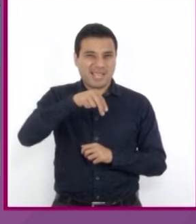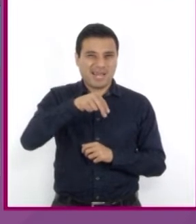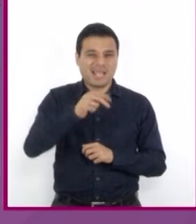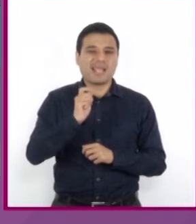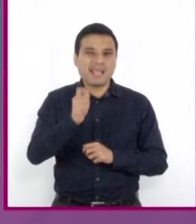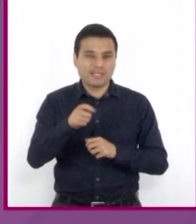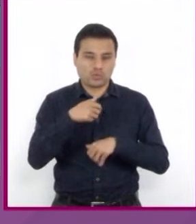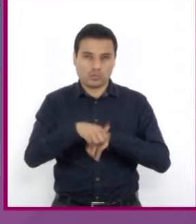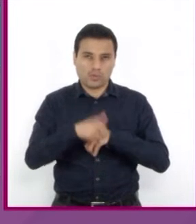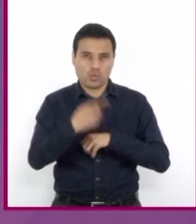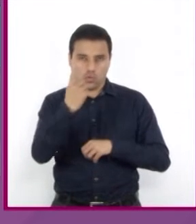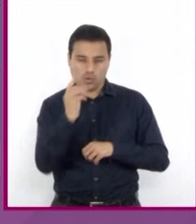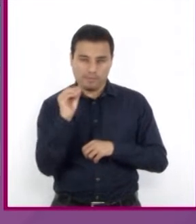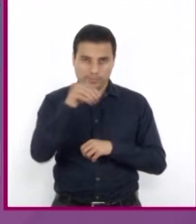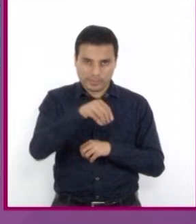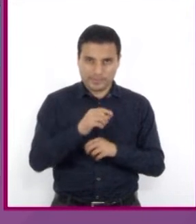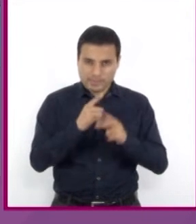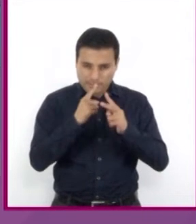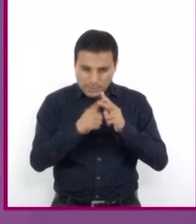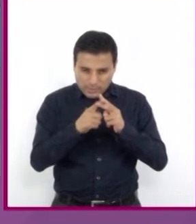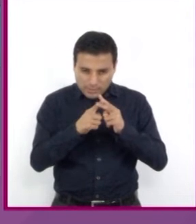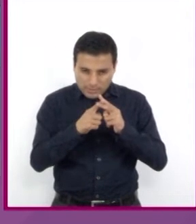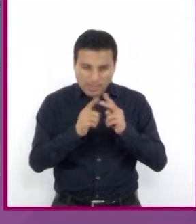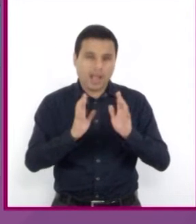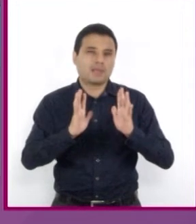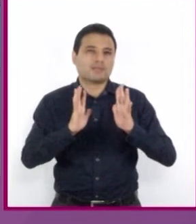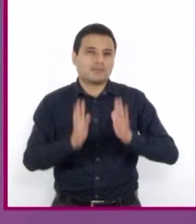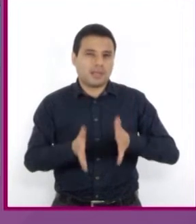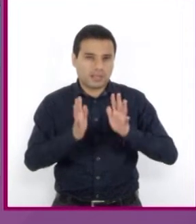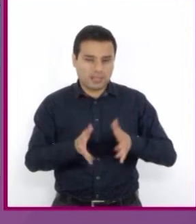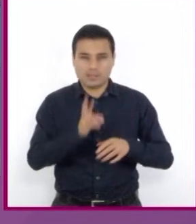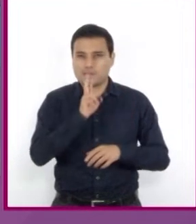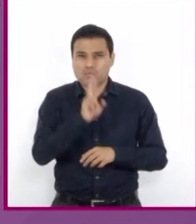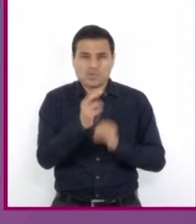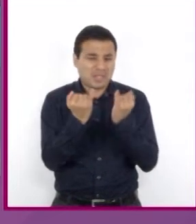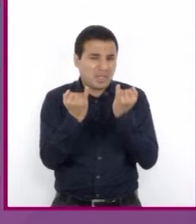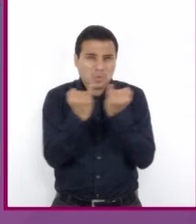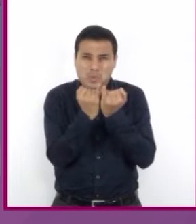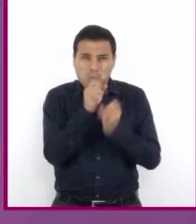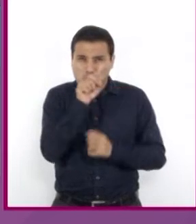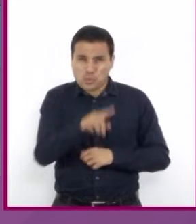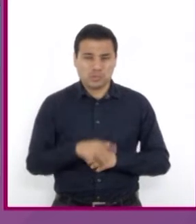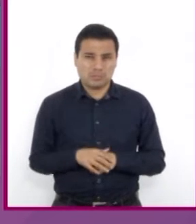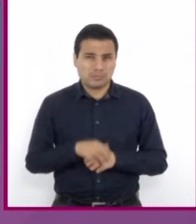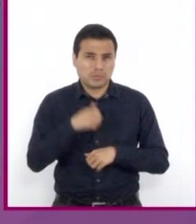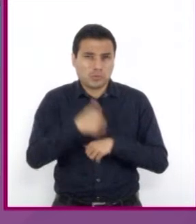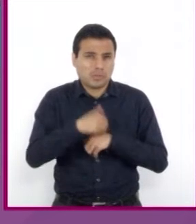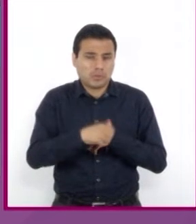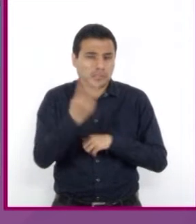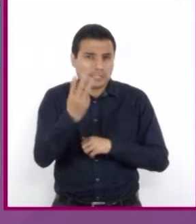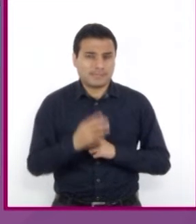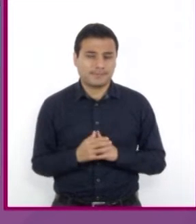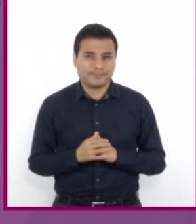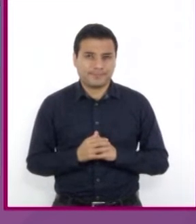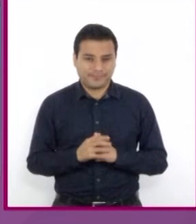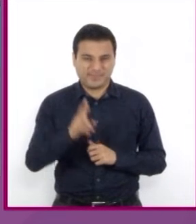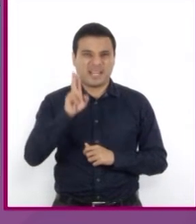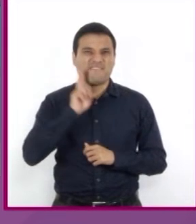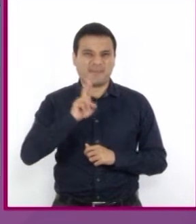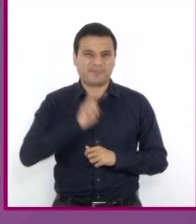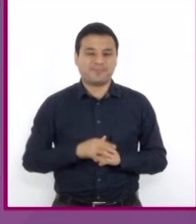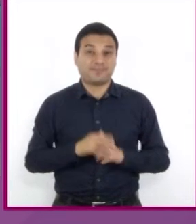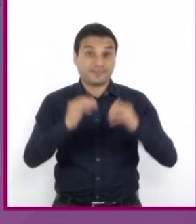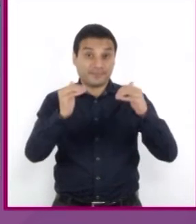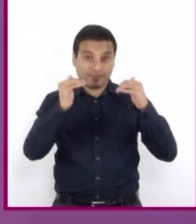1 en ambas expresiones algebraicas, se obtiene el mismo resultado, 3. Veamos qué pasa